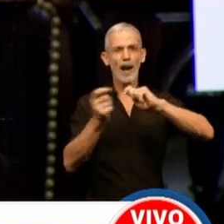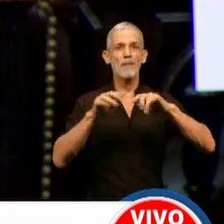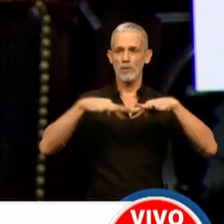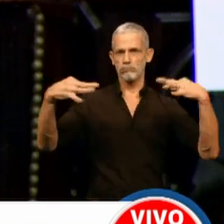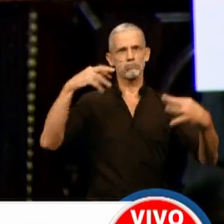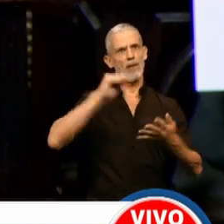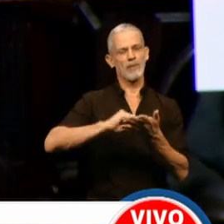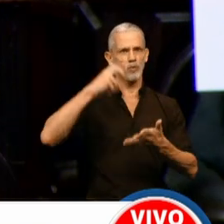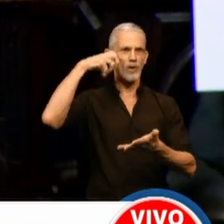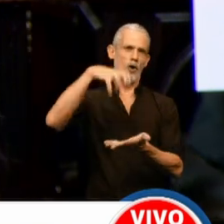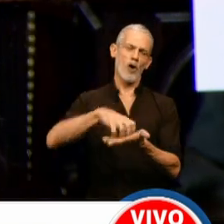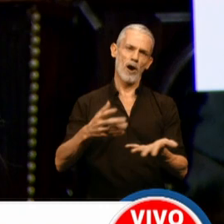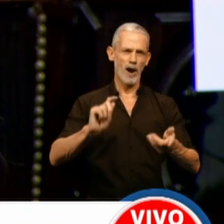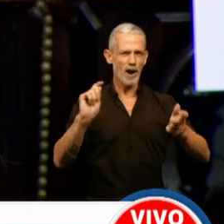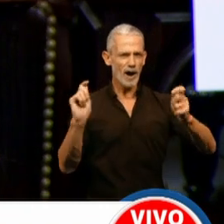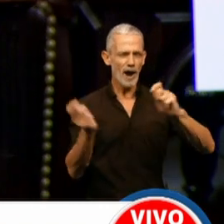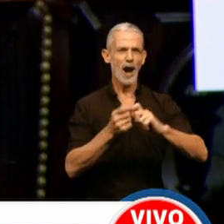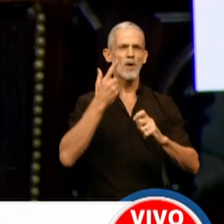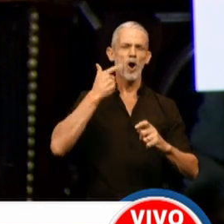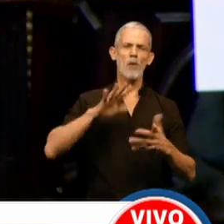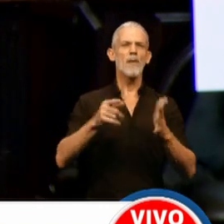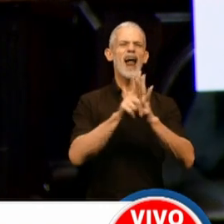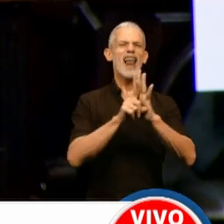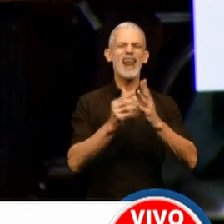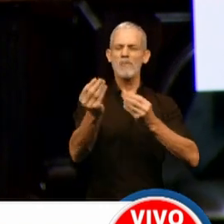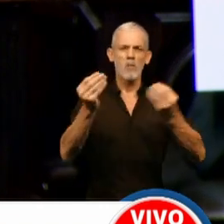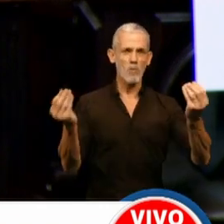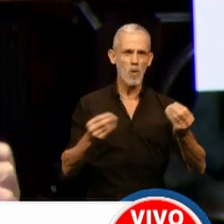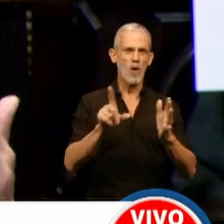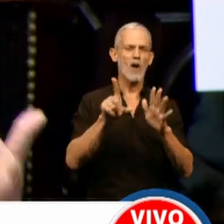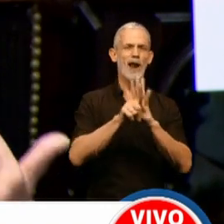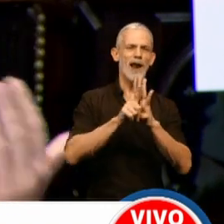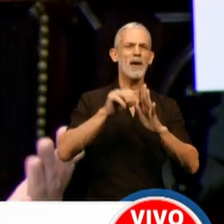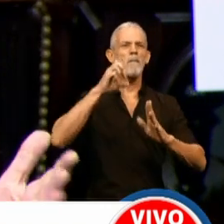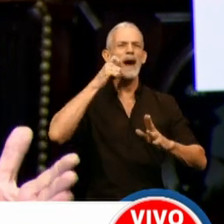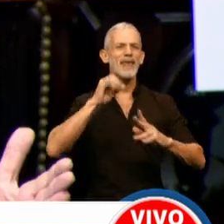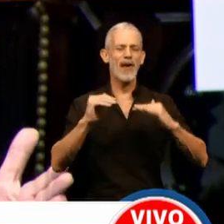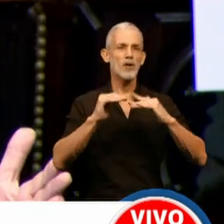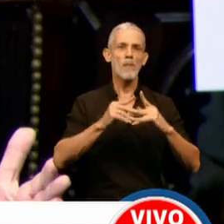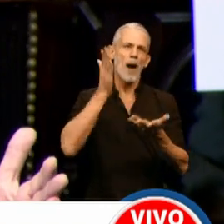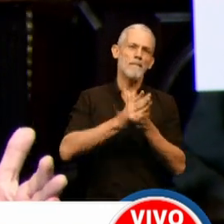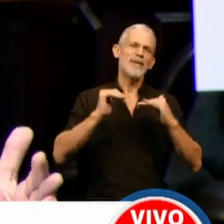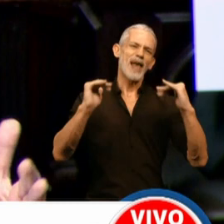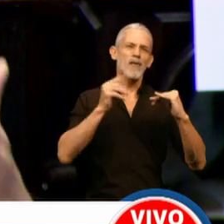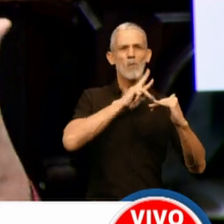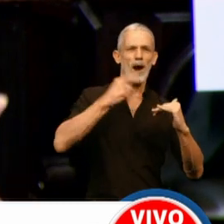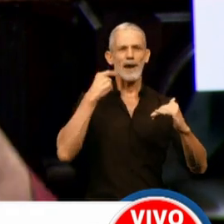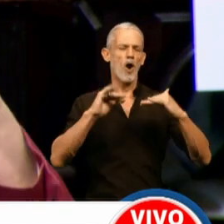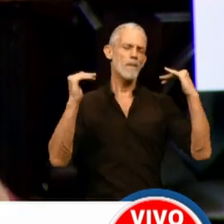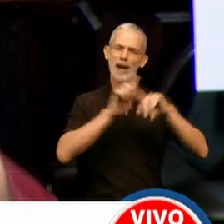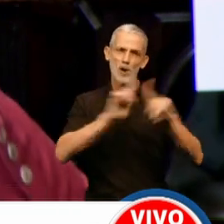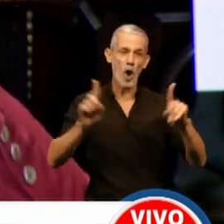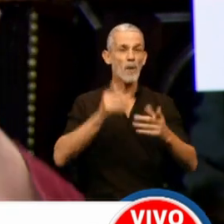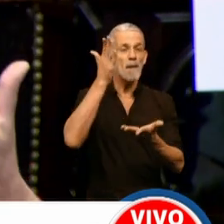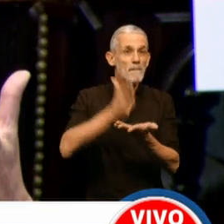cuánto ha cambiado este congreso desde de cupo desde la ley de paridad no porque ocupamos la mitad de las bancas porque ocupamos